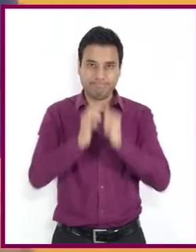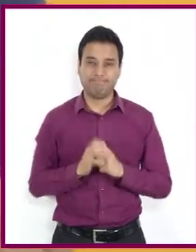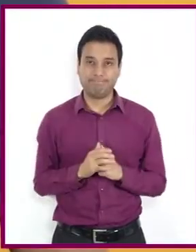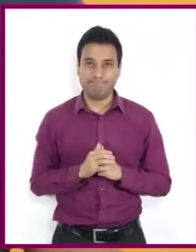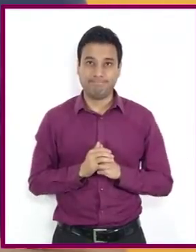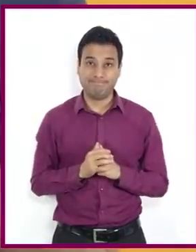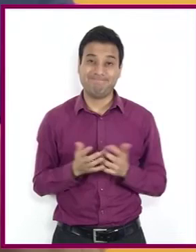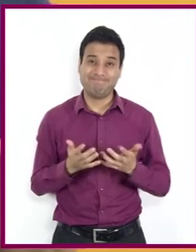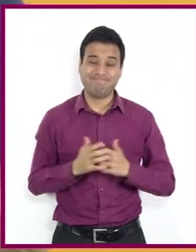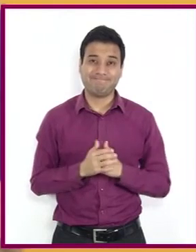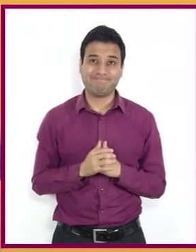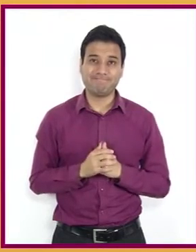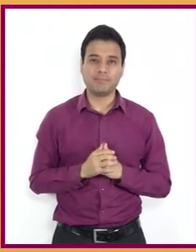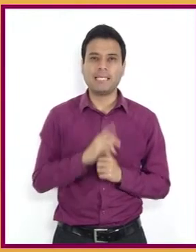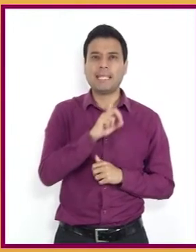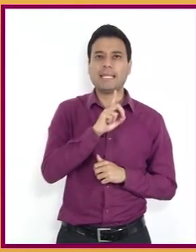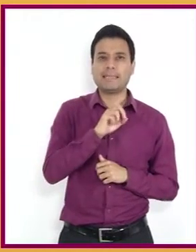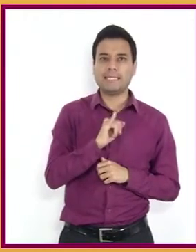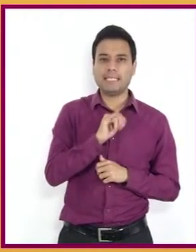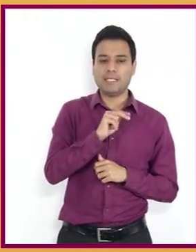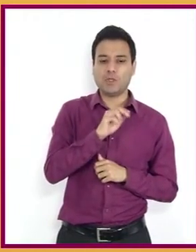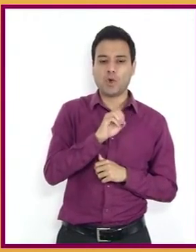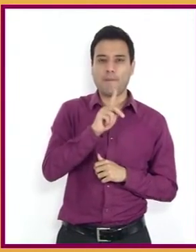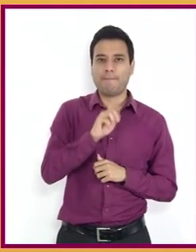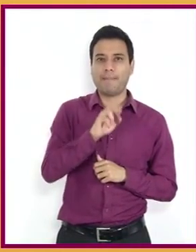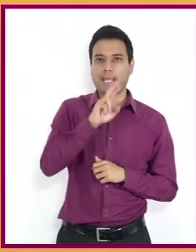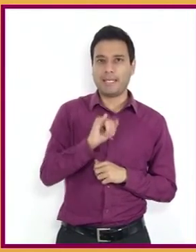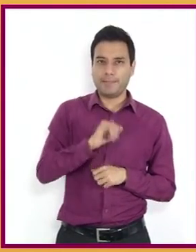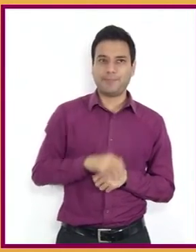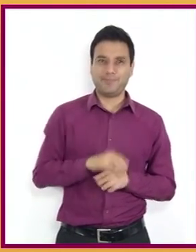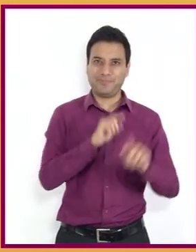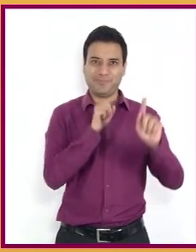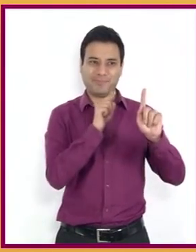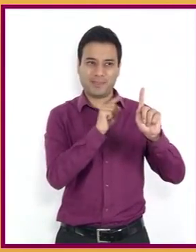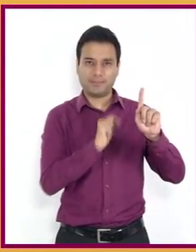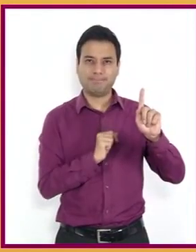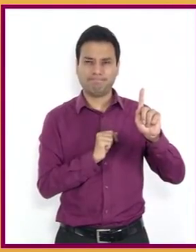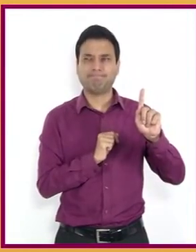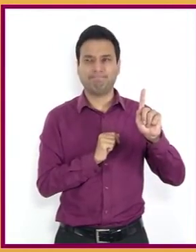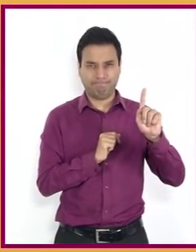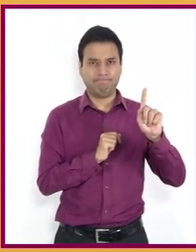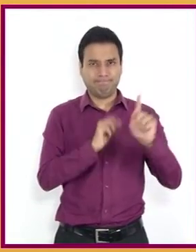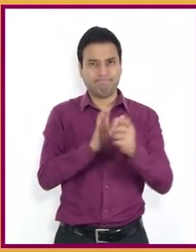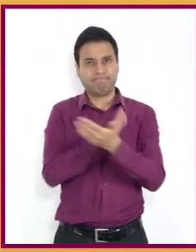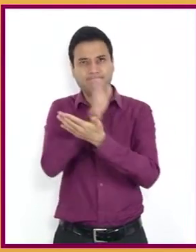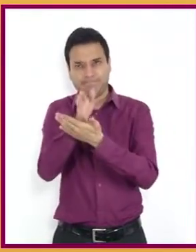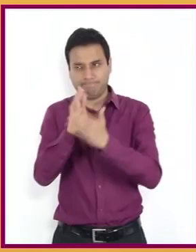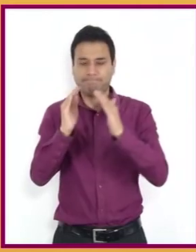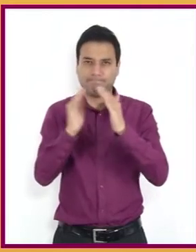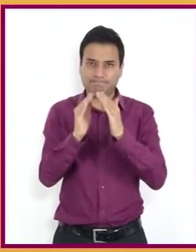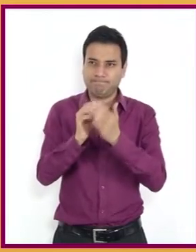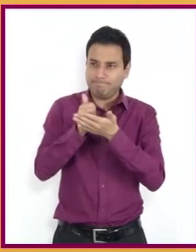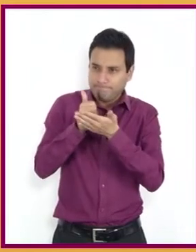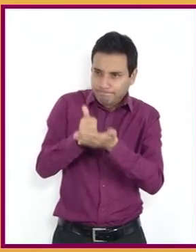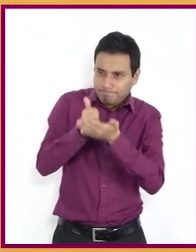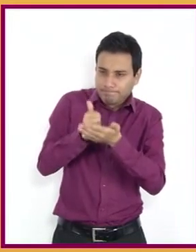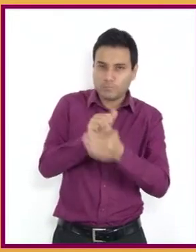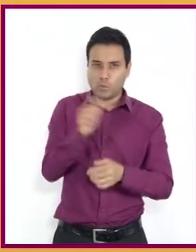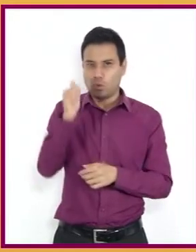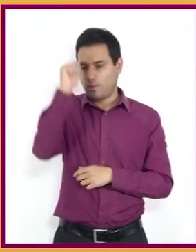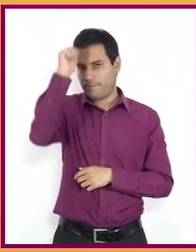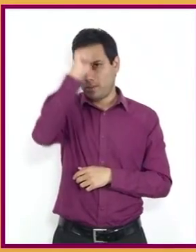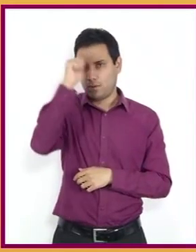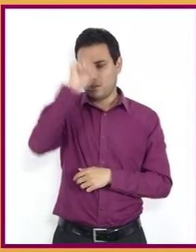aquel entonces, Dino Peri había recibido la autorización para vivir en casa de Galileo y asistirlo junto con el padre